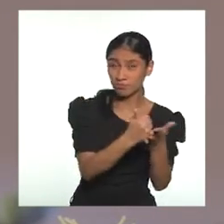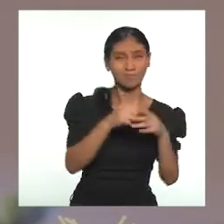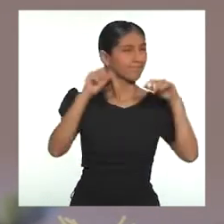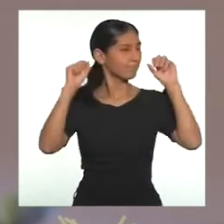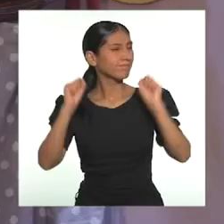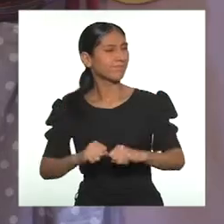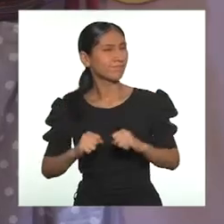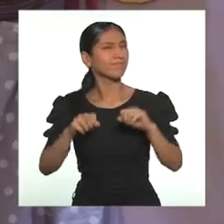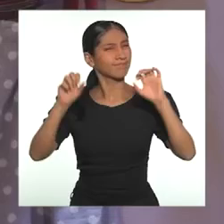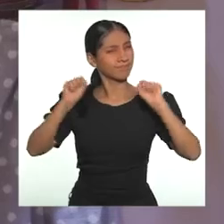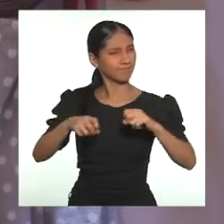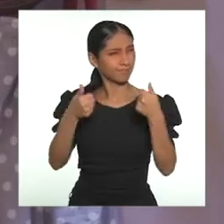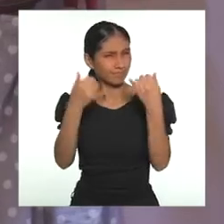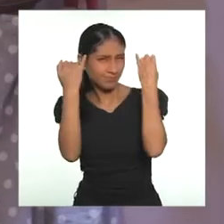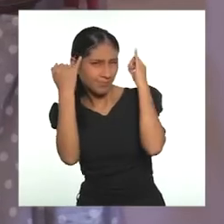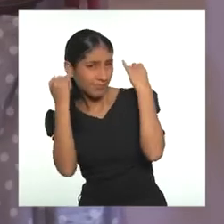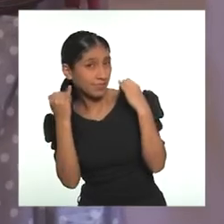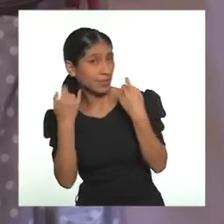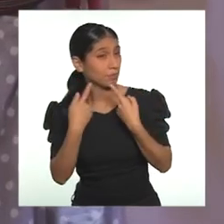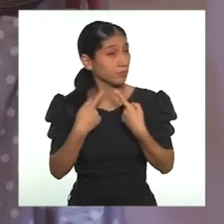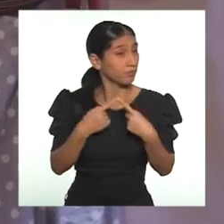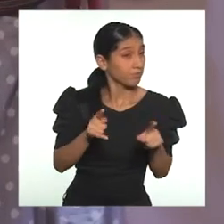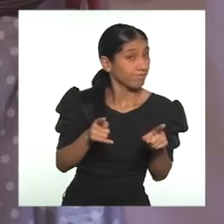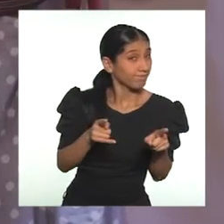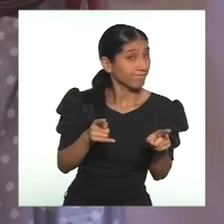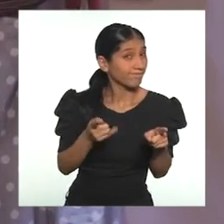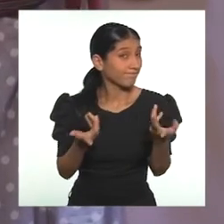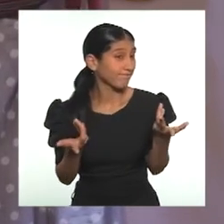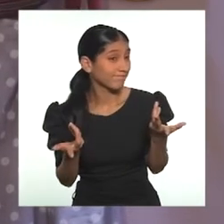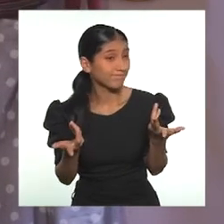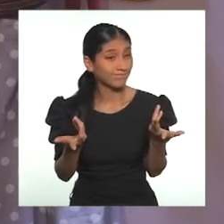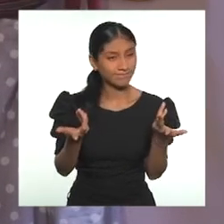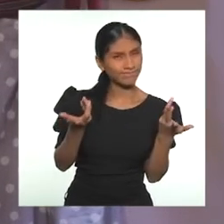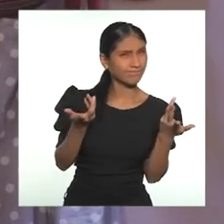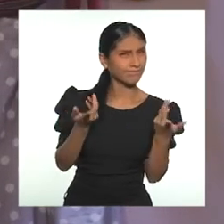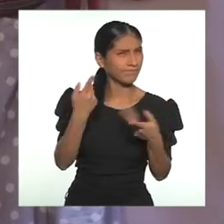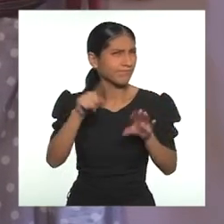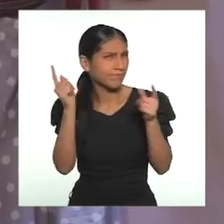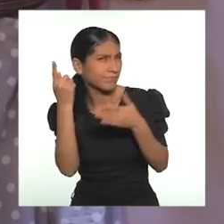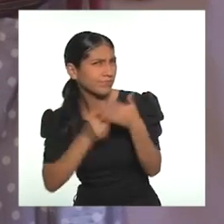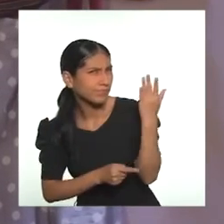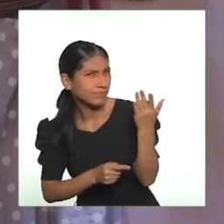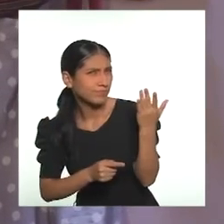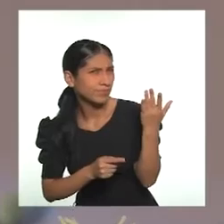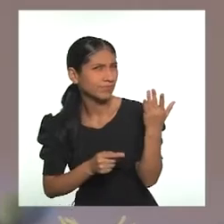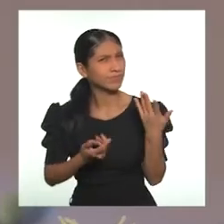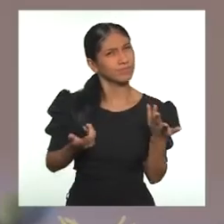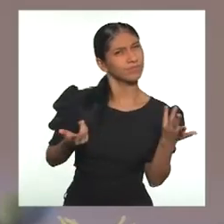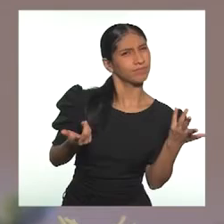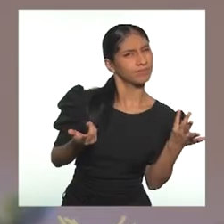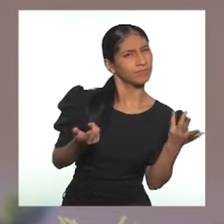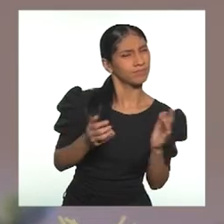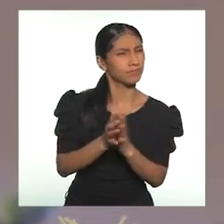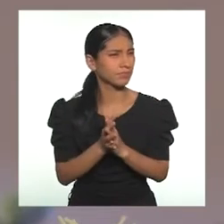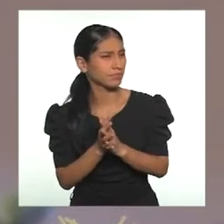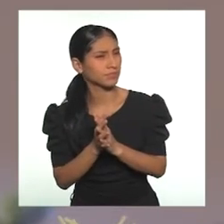ayudar! ¡Sí! Sí, Calcetín. Esa es una buena idea, pero... ¿Pero qué?